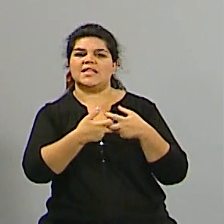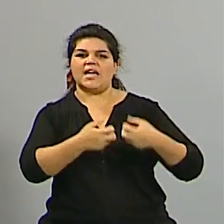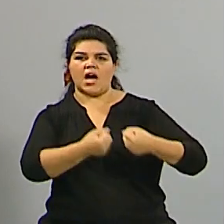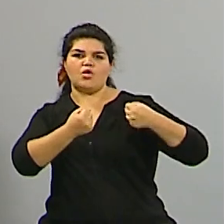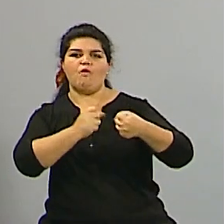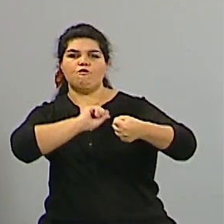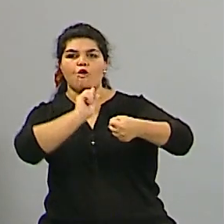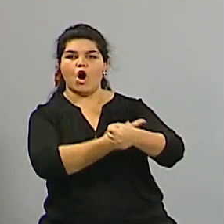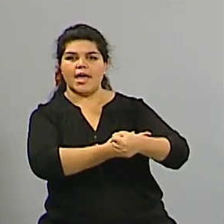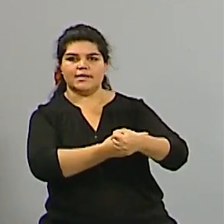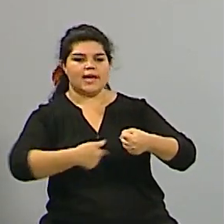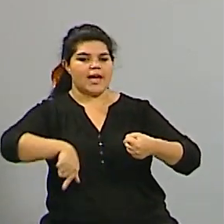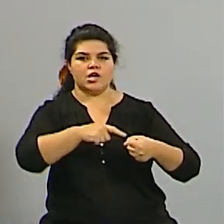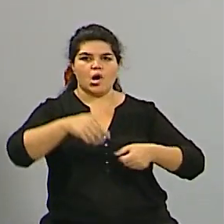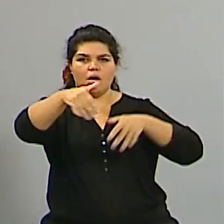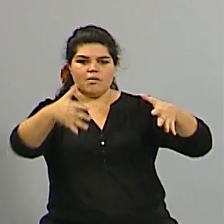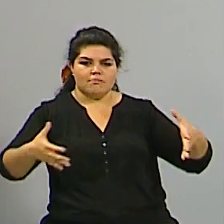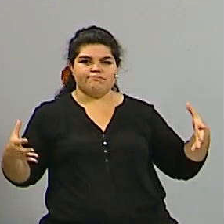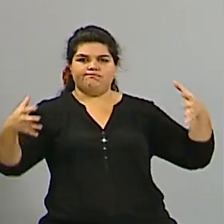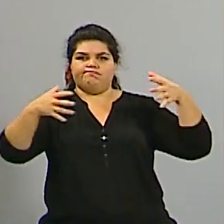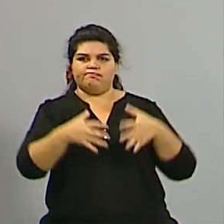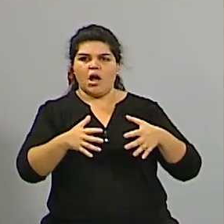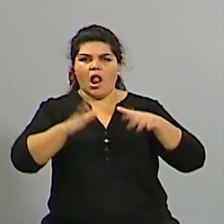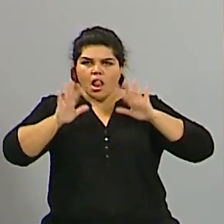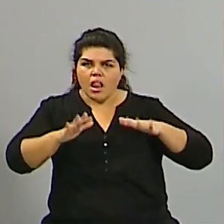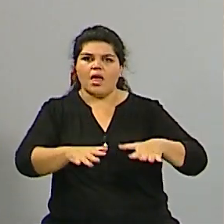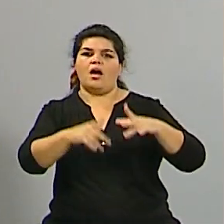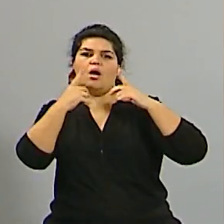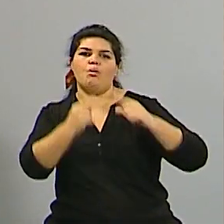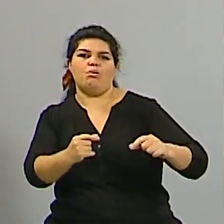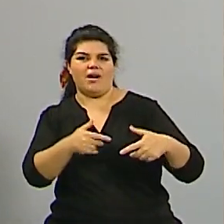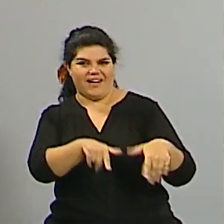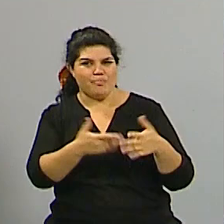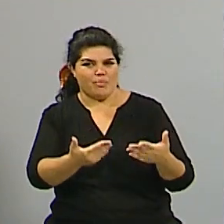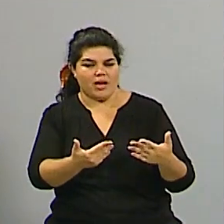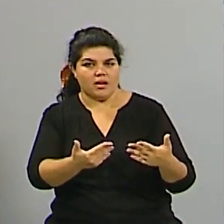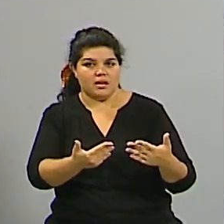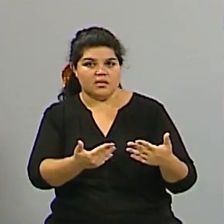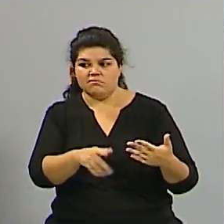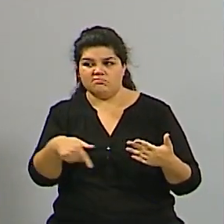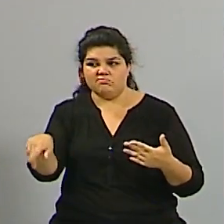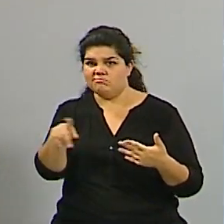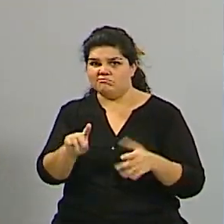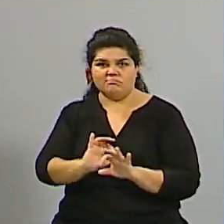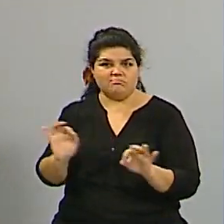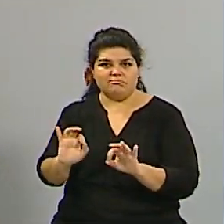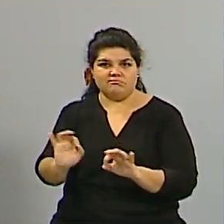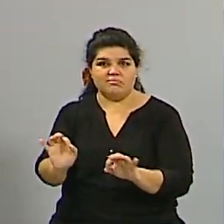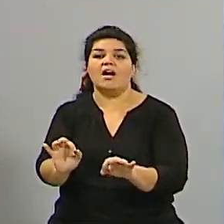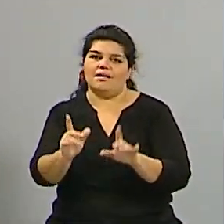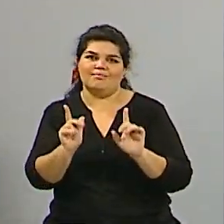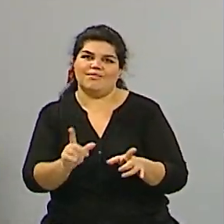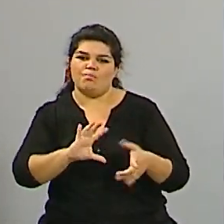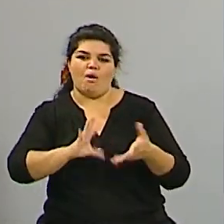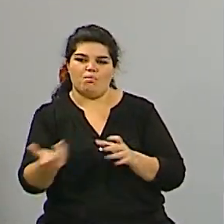concertación. Entonces vos no Mm. vas a ver, no solo en Argentina uno puede mirar tranquilamente el fenómeno de camioneros y por qué no incide con mayor